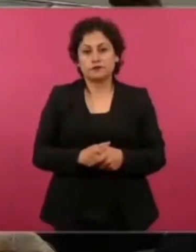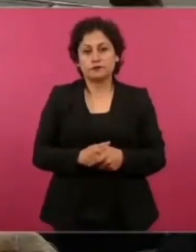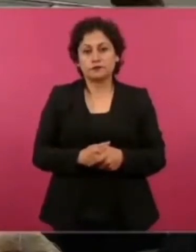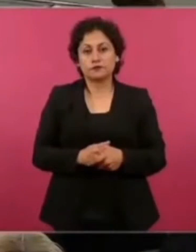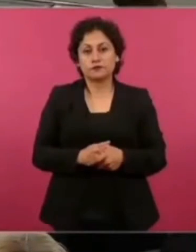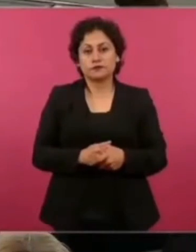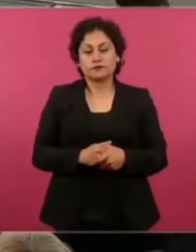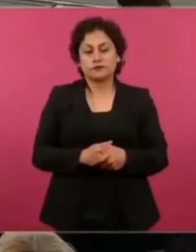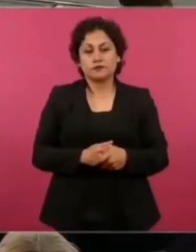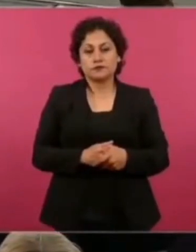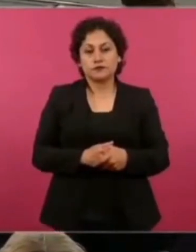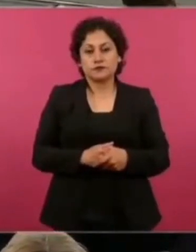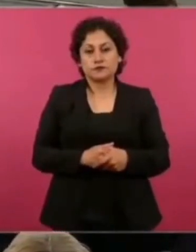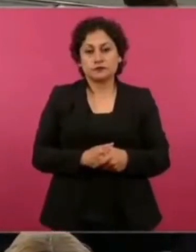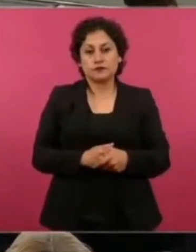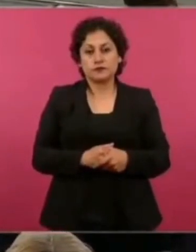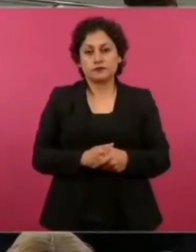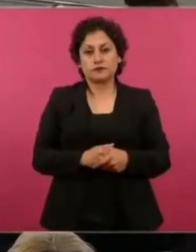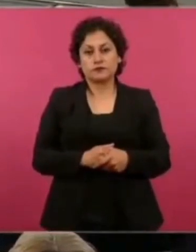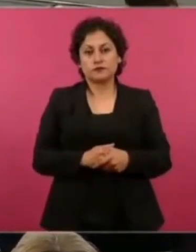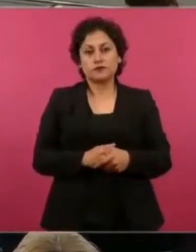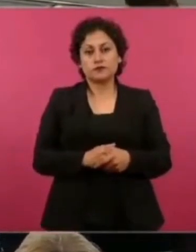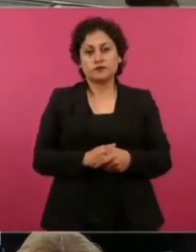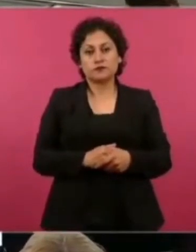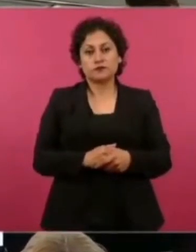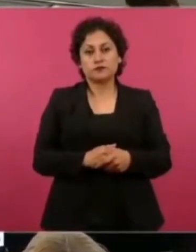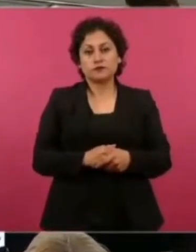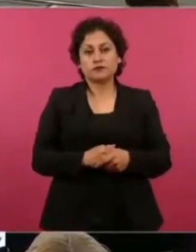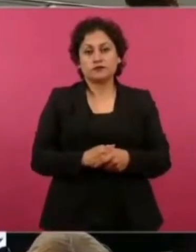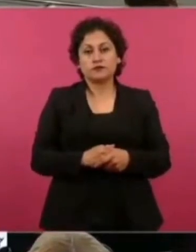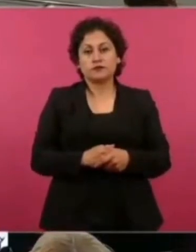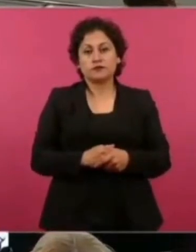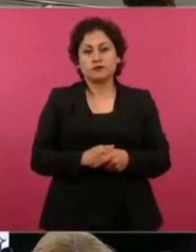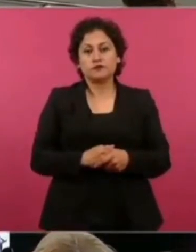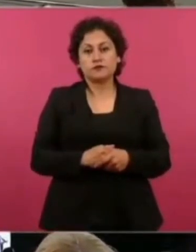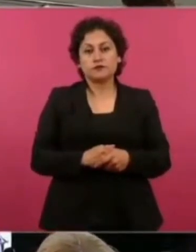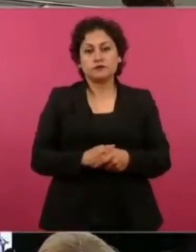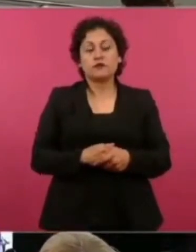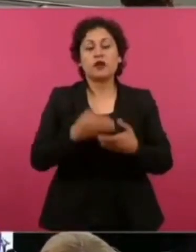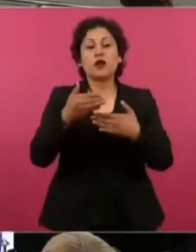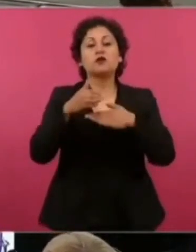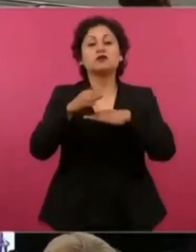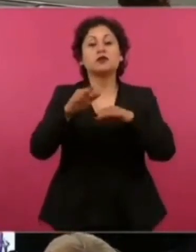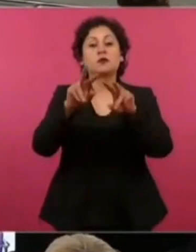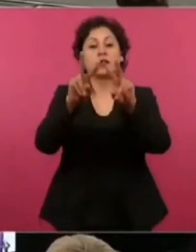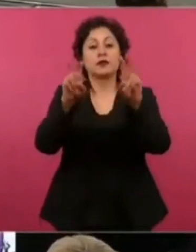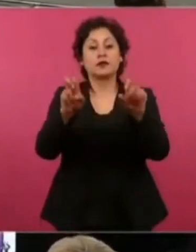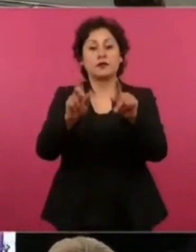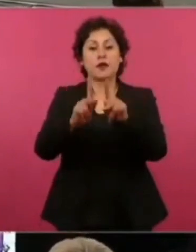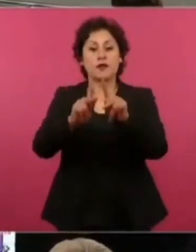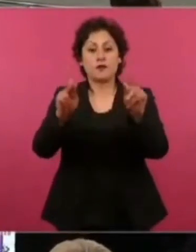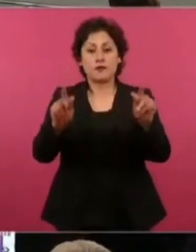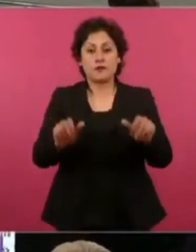clara, contundente, para conseguir la paz